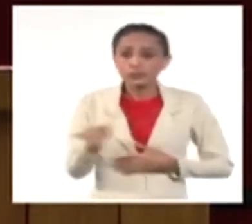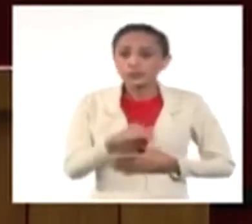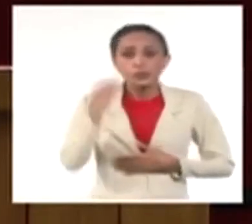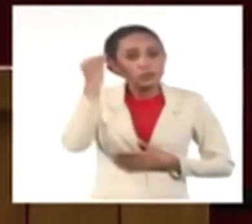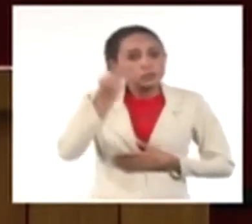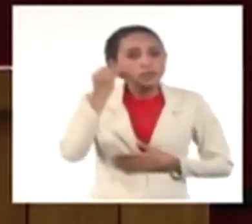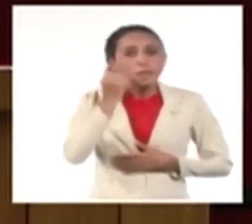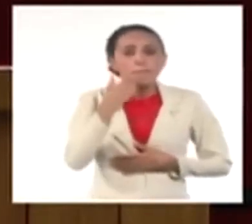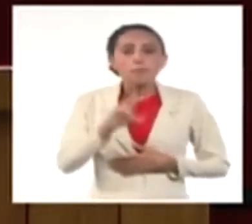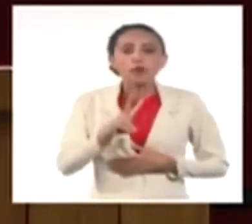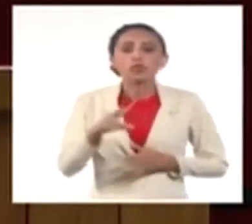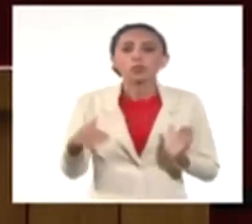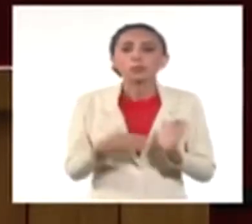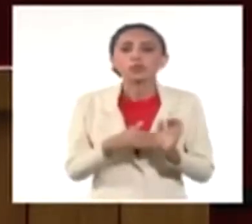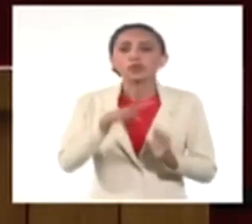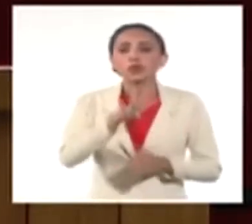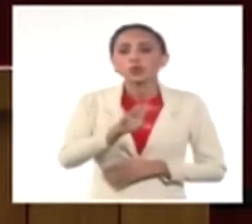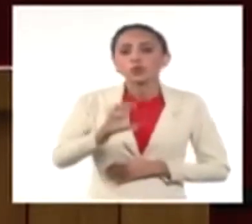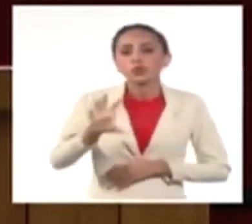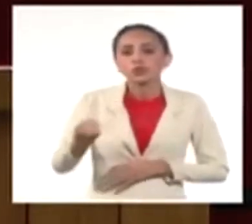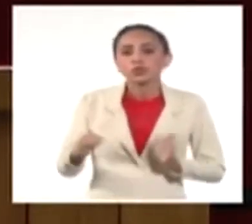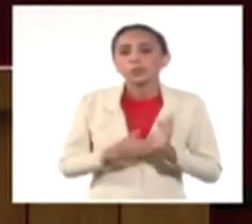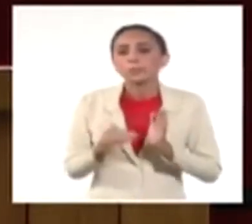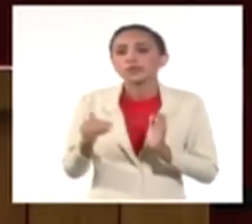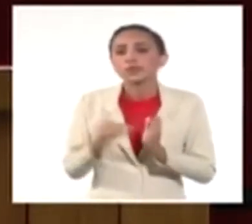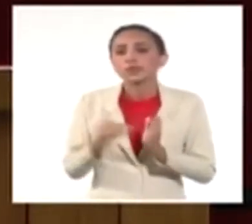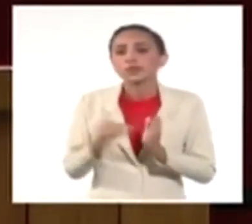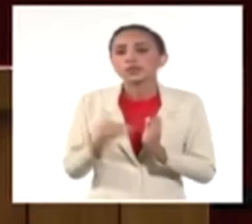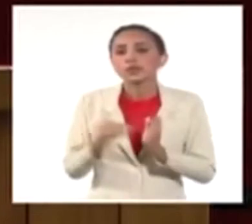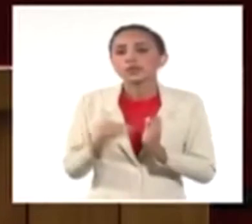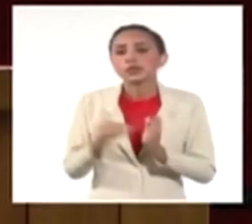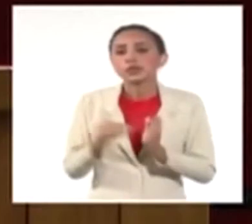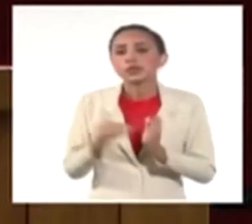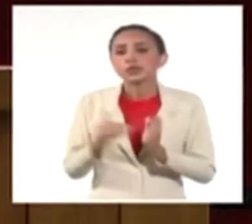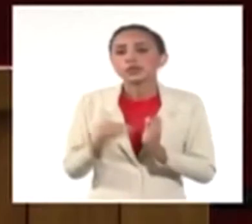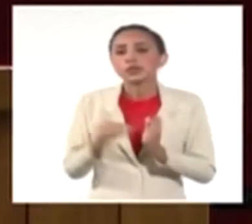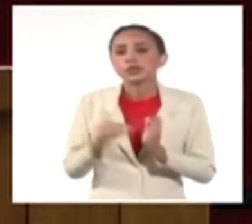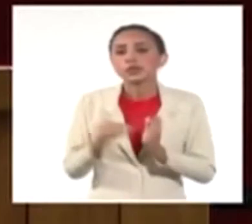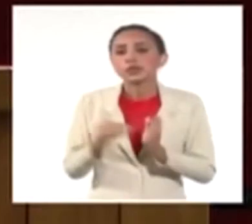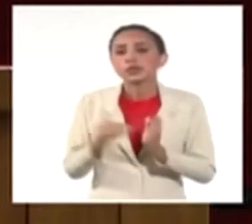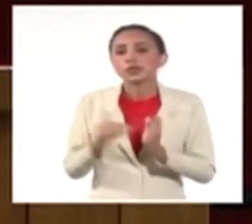de 2.400 millones de pesos, dando cobertura